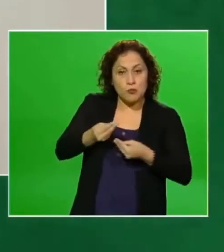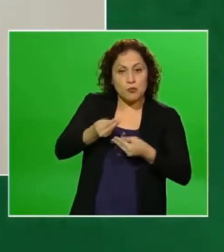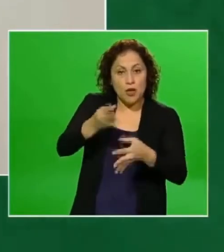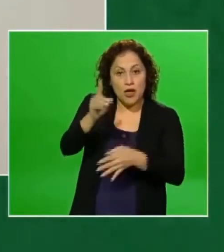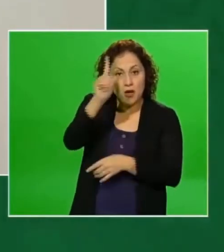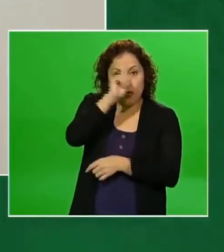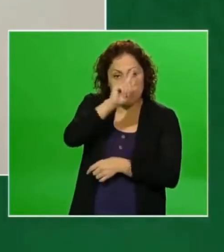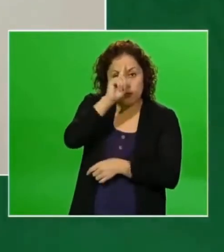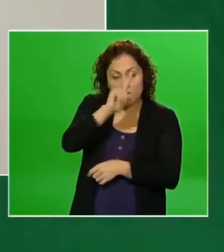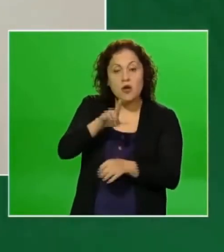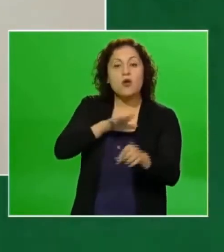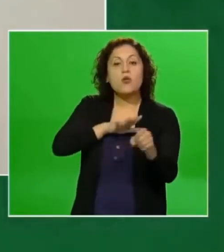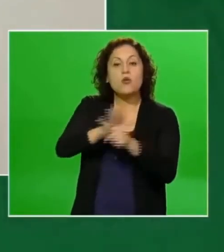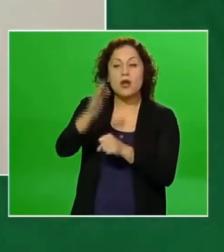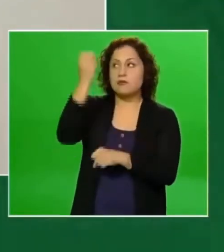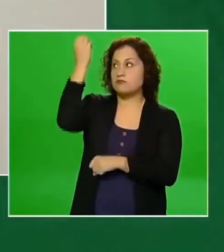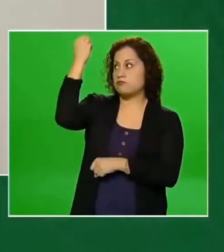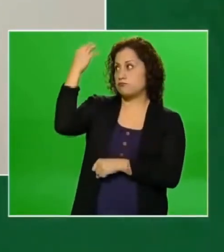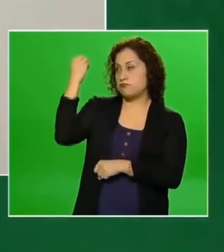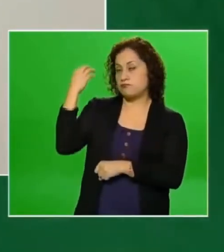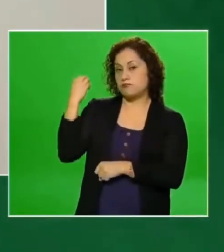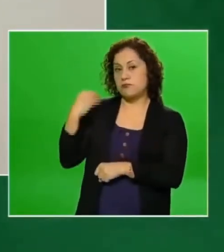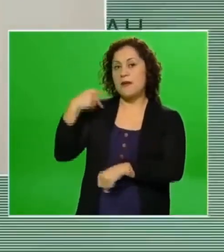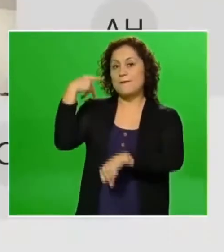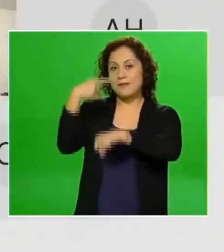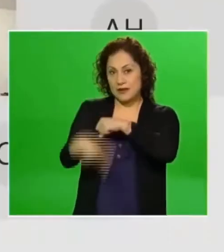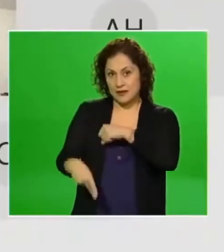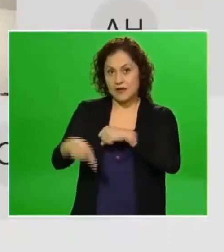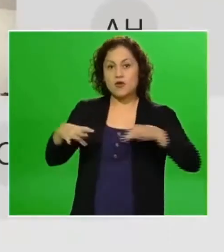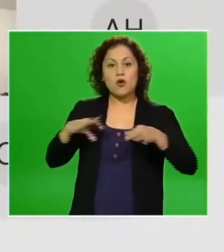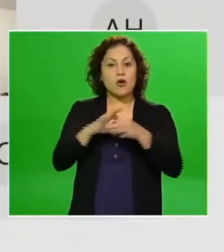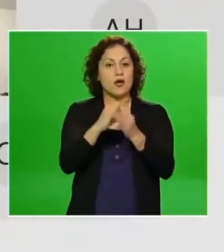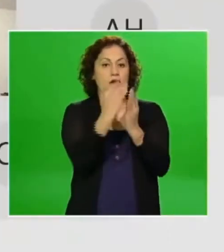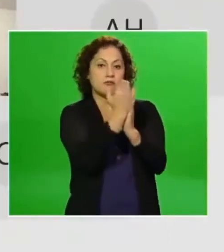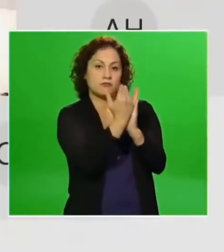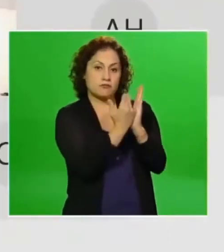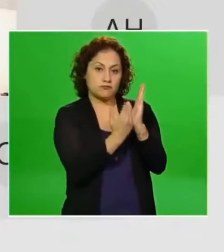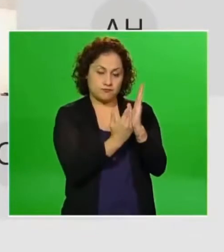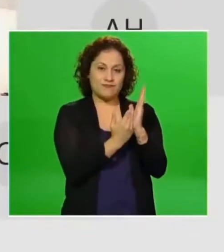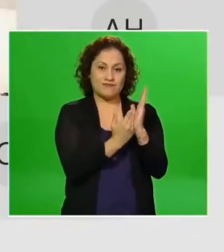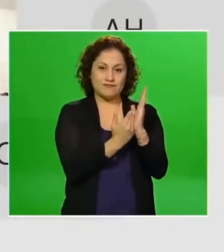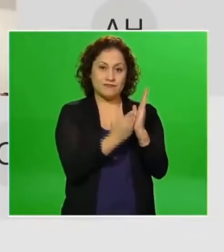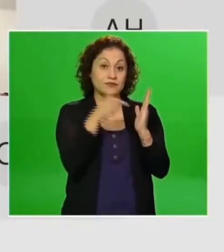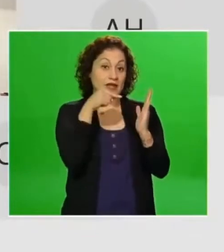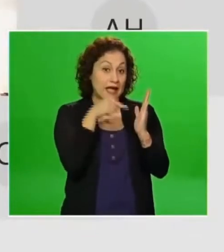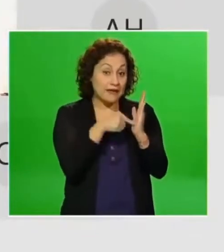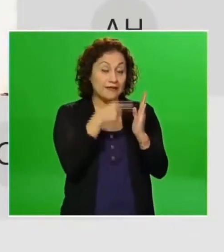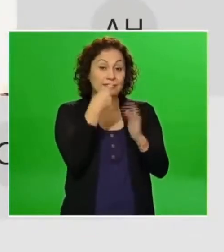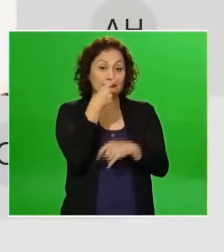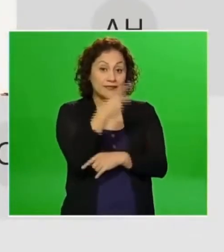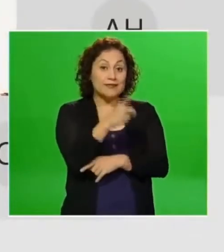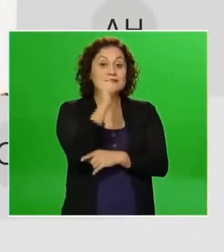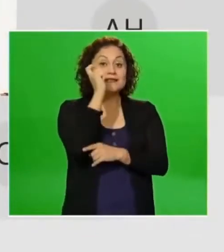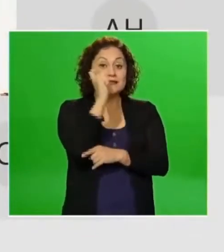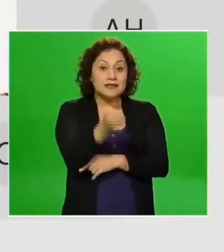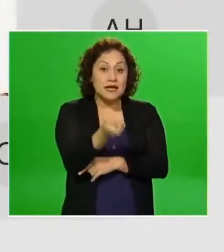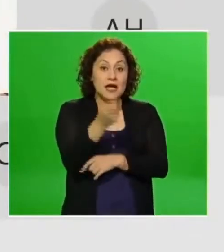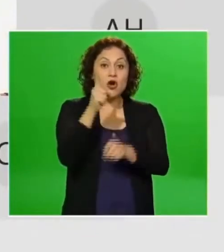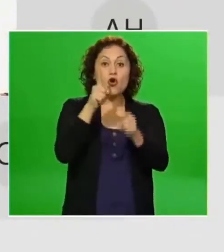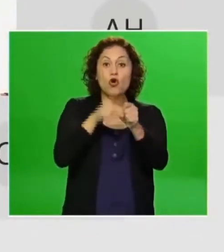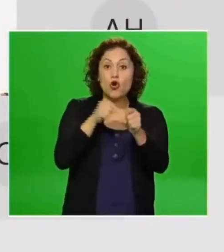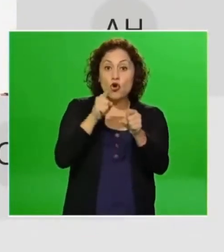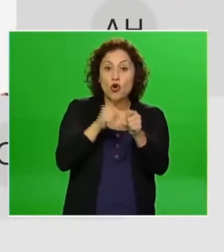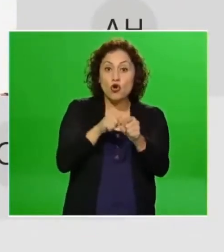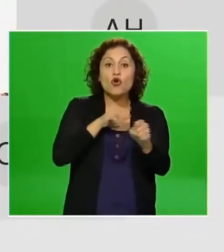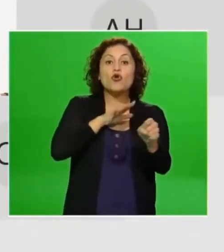lineamiento operativo del semáforo de riesgo epidemiológico, los cuales dicen claramente las líneas generales de